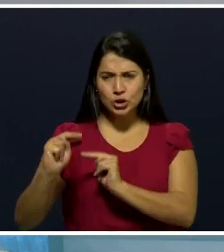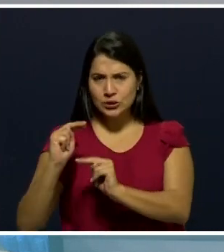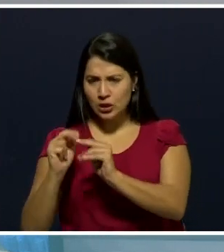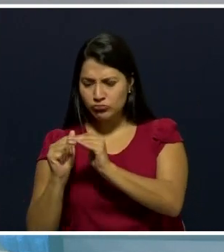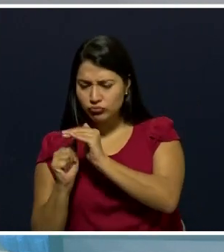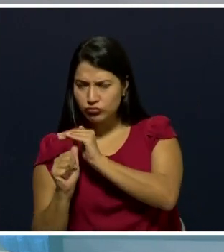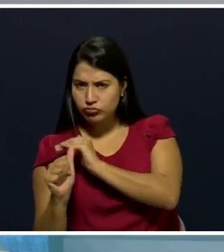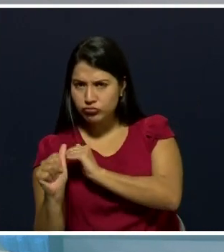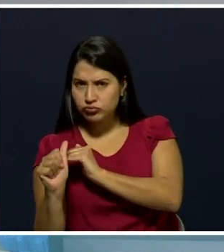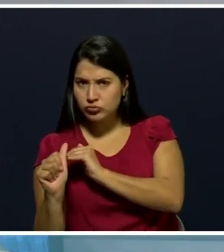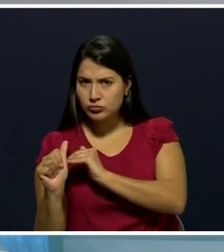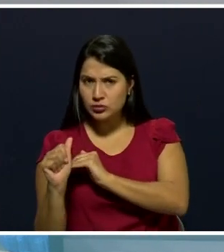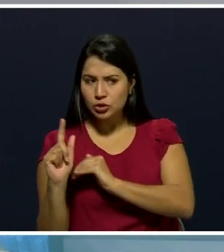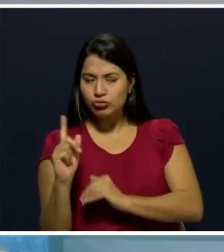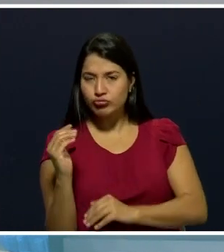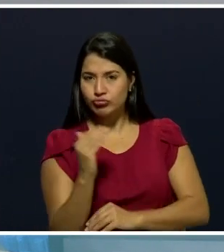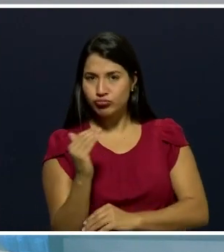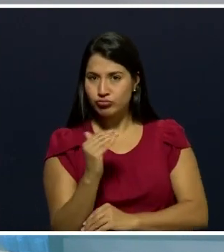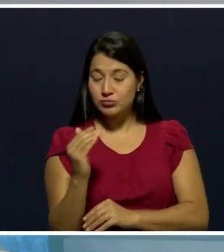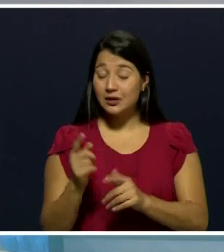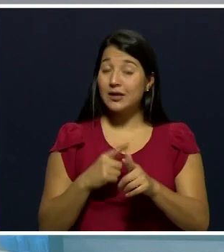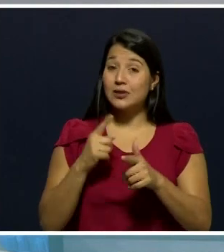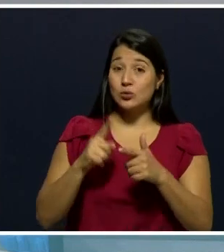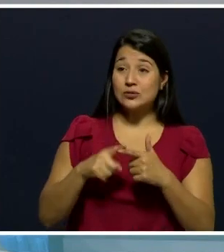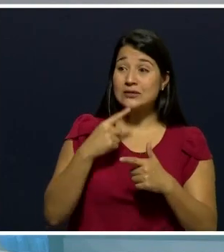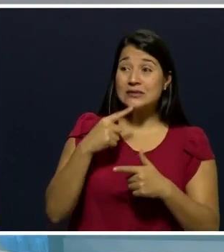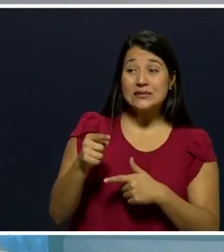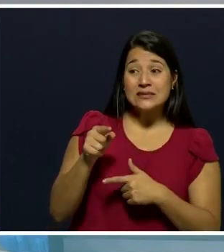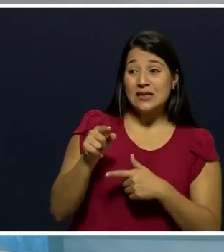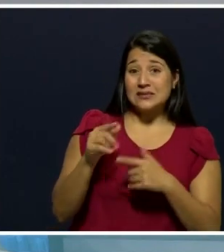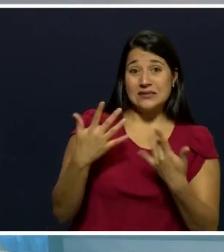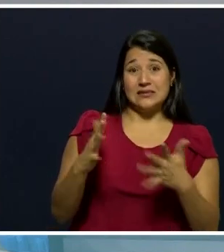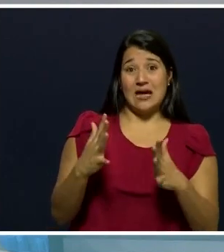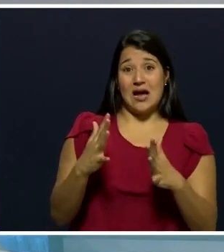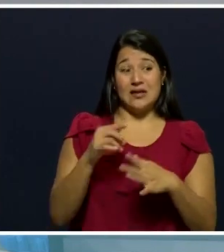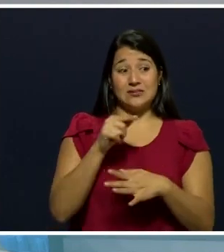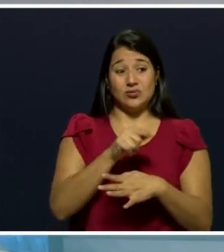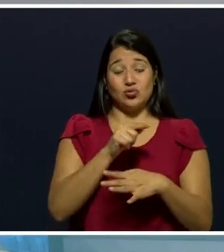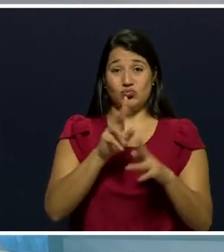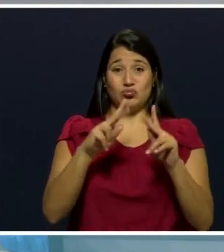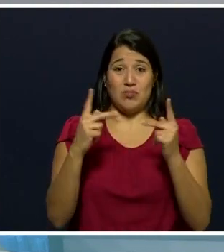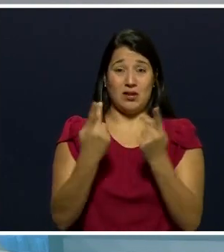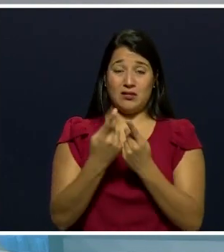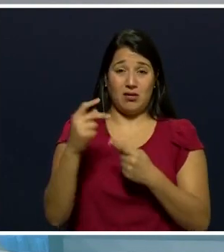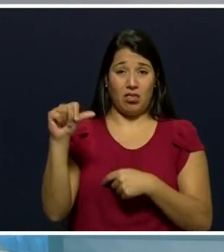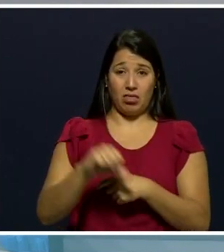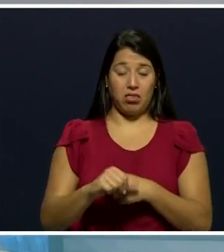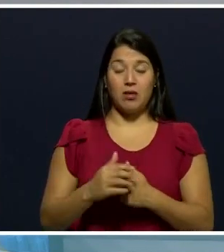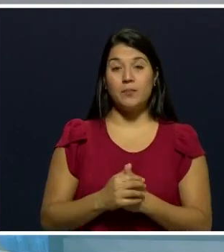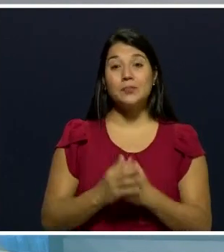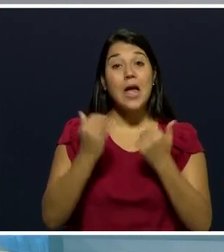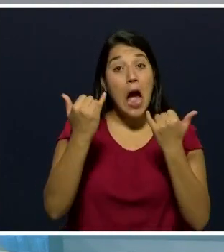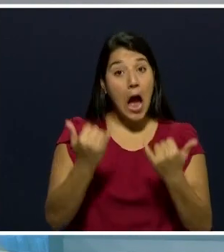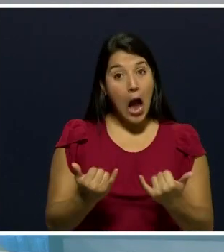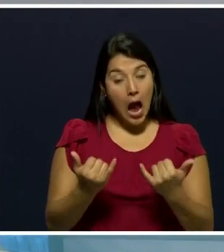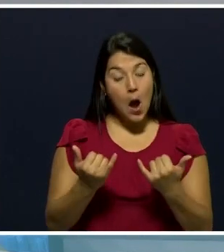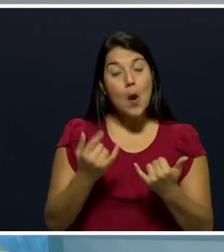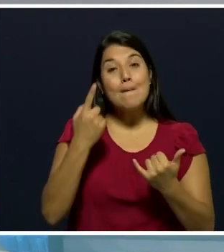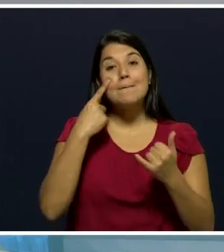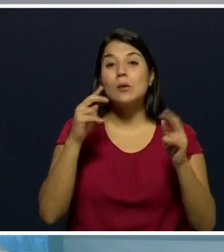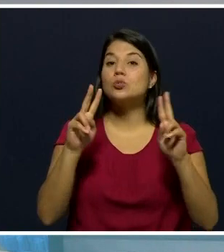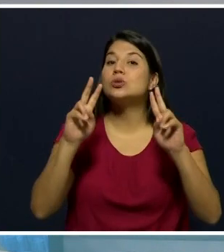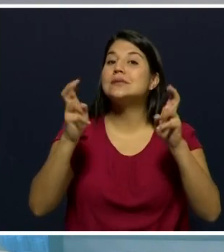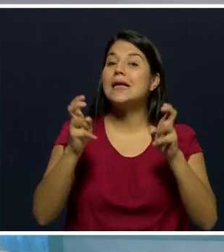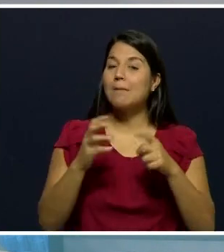de esa fracción legislativa está quebrada. Vamos ahora a ver el desarrollo en